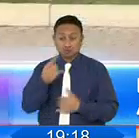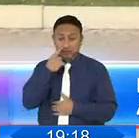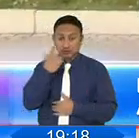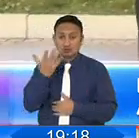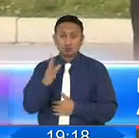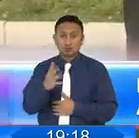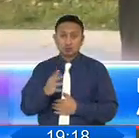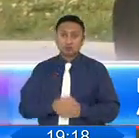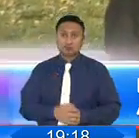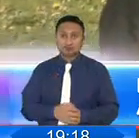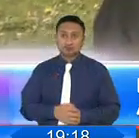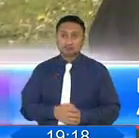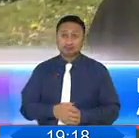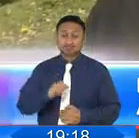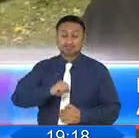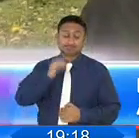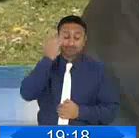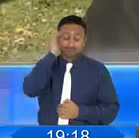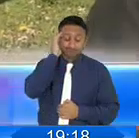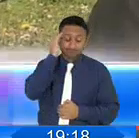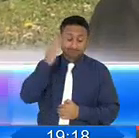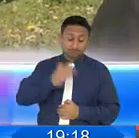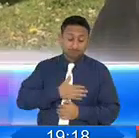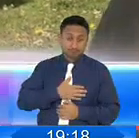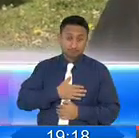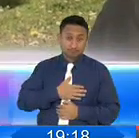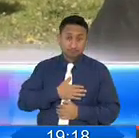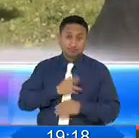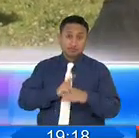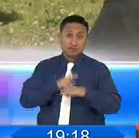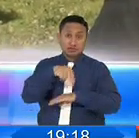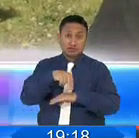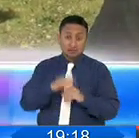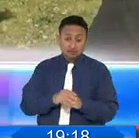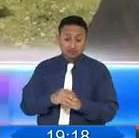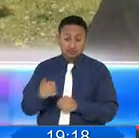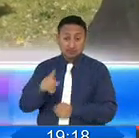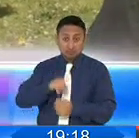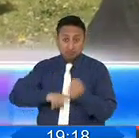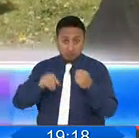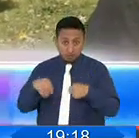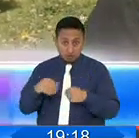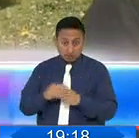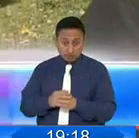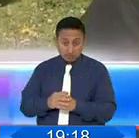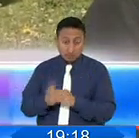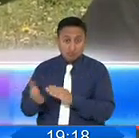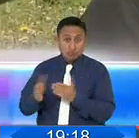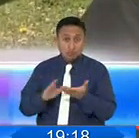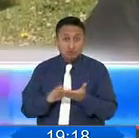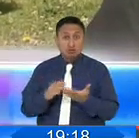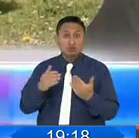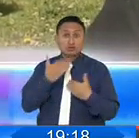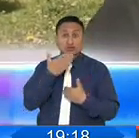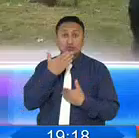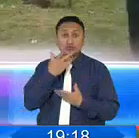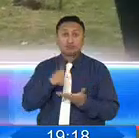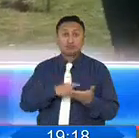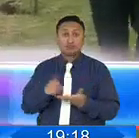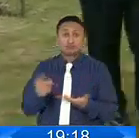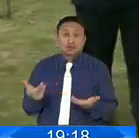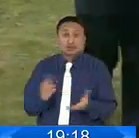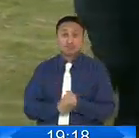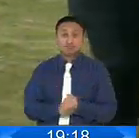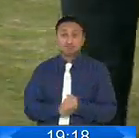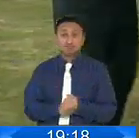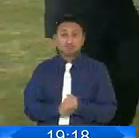padre. Verdad, preocupado por mi nietita, pues mi hijo ya falleció, él le pasaba una mensualidad y ahora no sé cómo va a ser. El